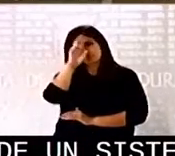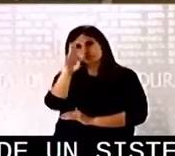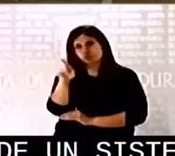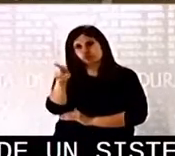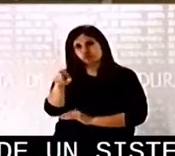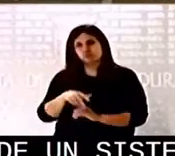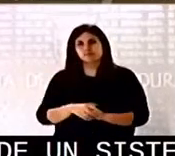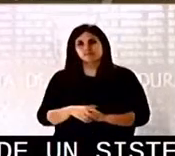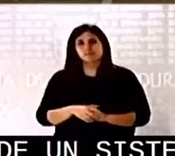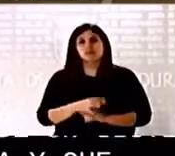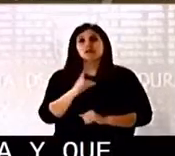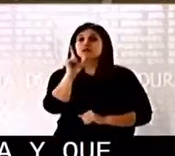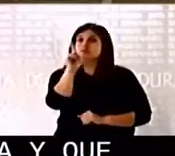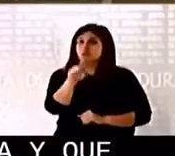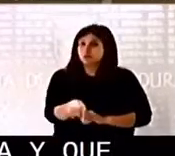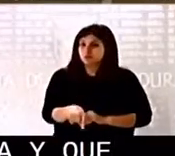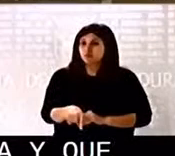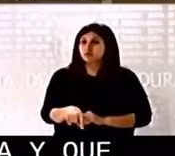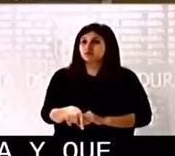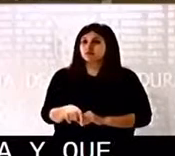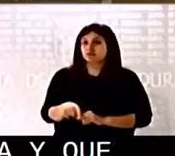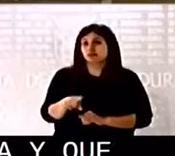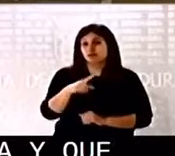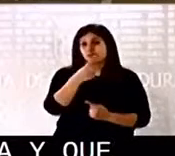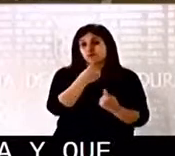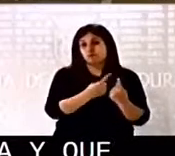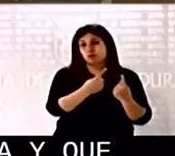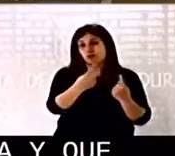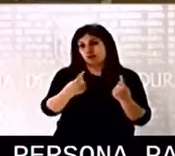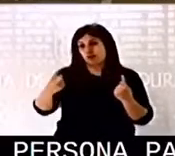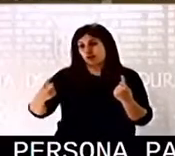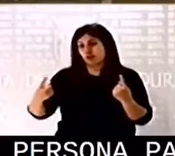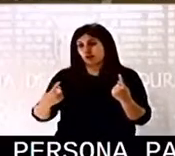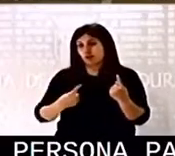y que respeta, en este caso, la autonomía de la persona para decidir.